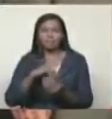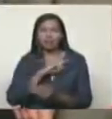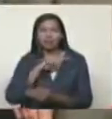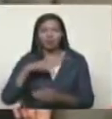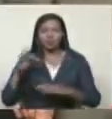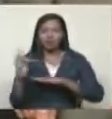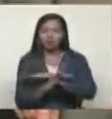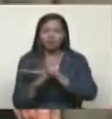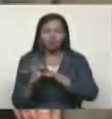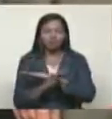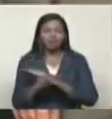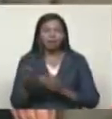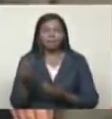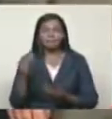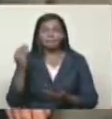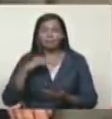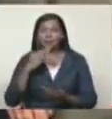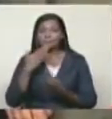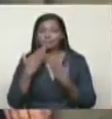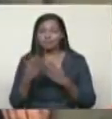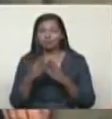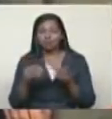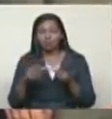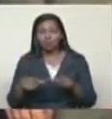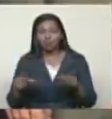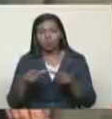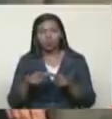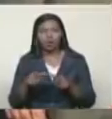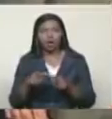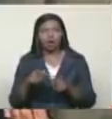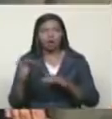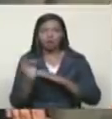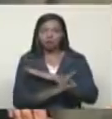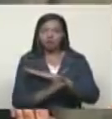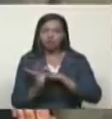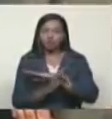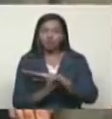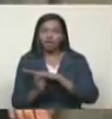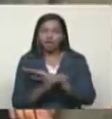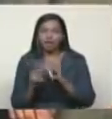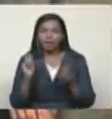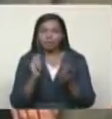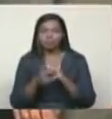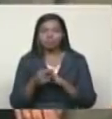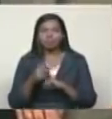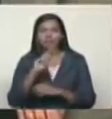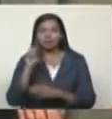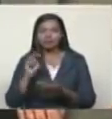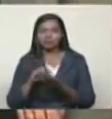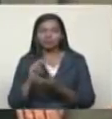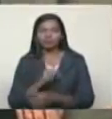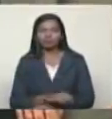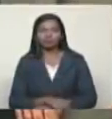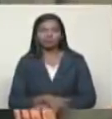fronteras, impidiendo todos esos ilícitos, transfronterizos, transnacionales.